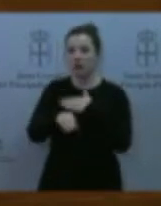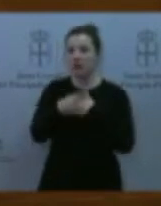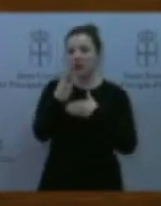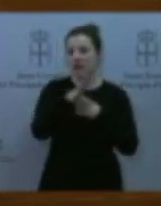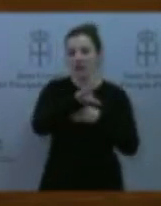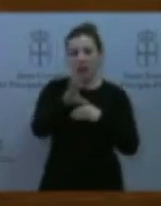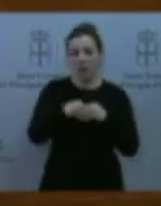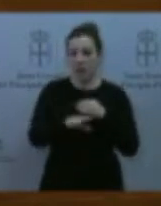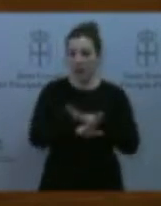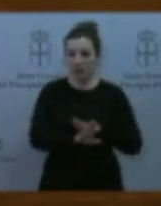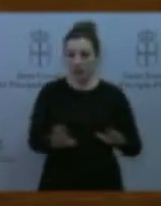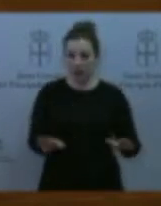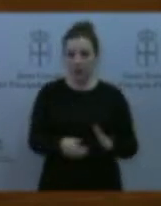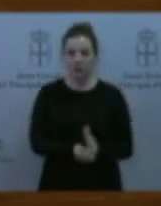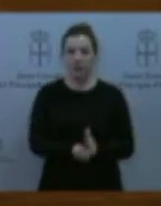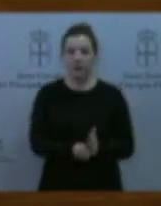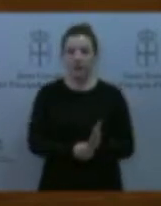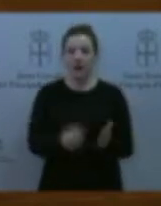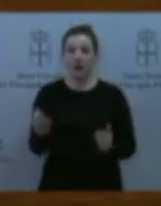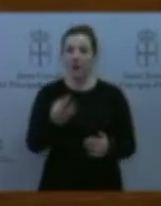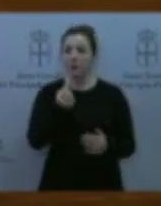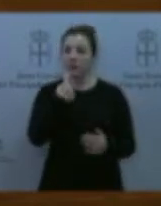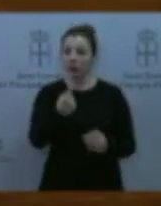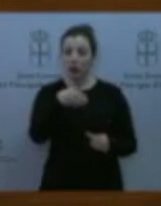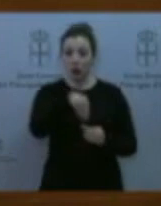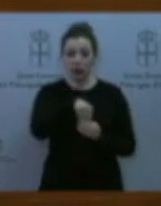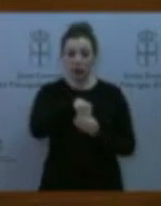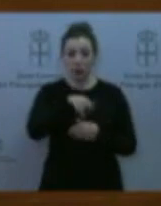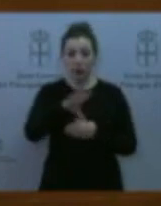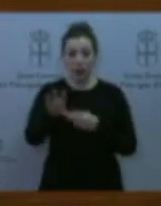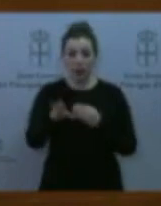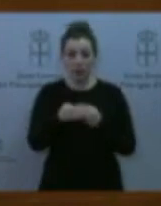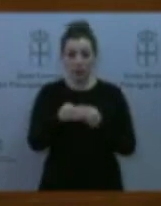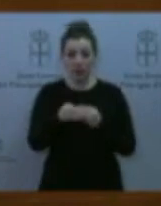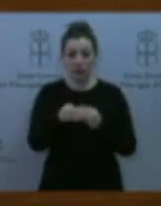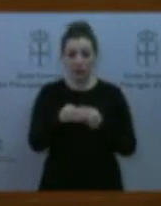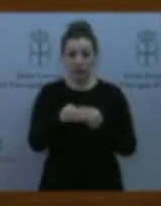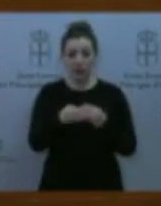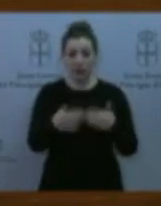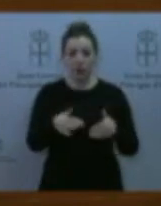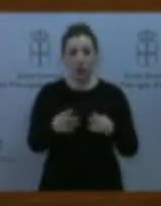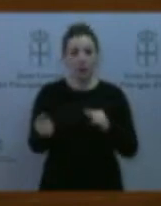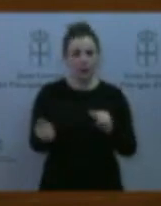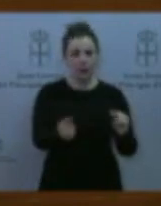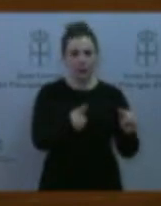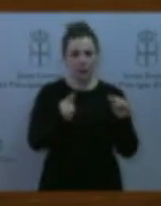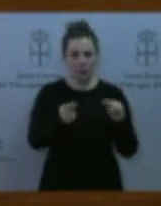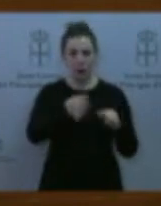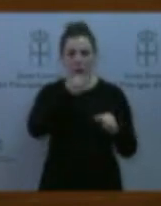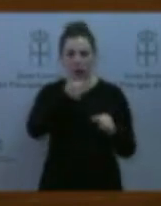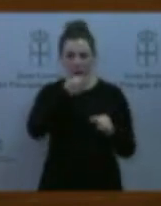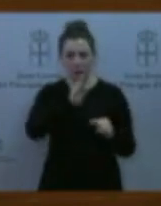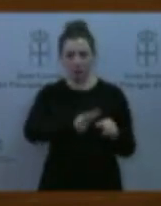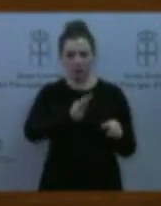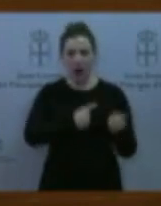hay que decir que el contenido de estas enmiendas ha sido ampliamente discutido en ponencia, incluso algunas de ellas de forma